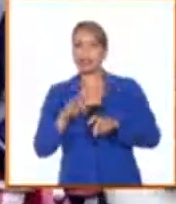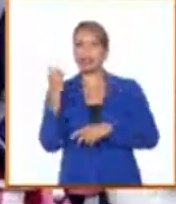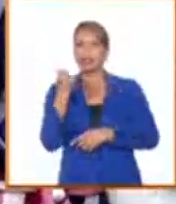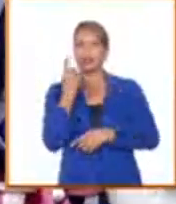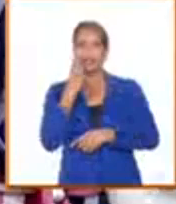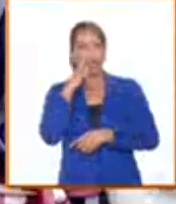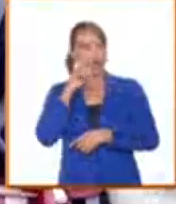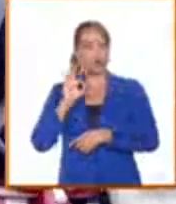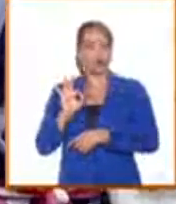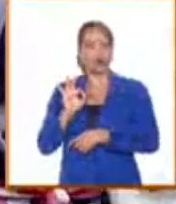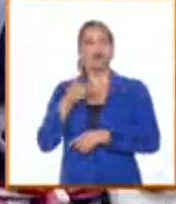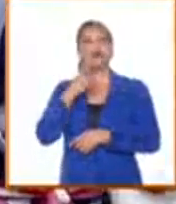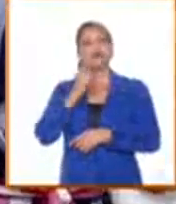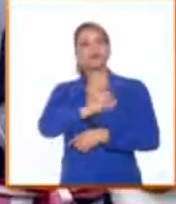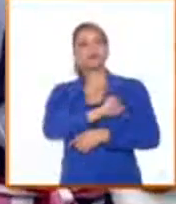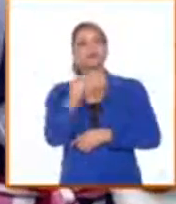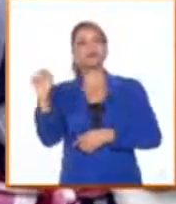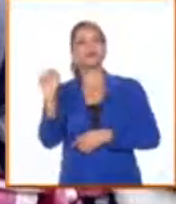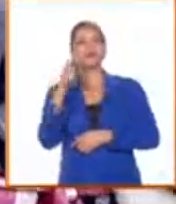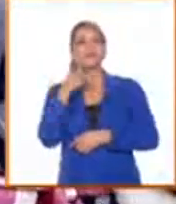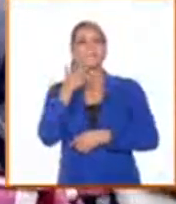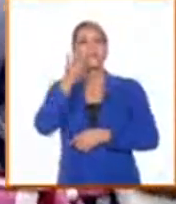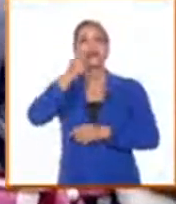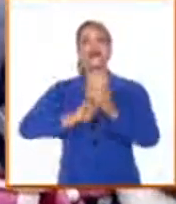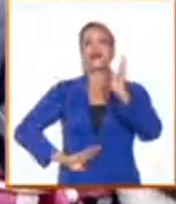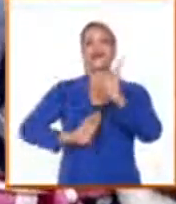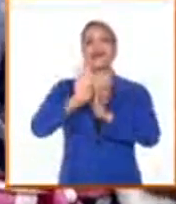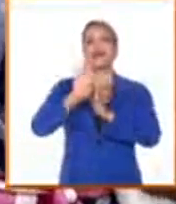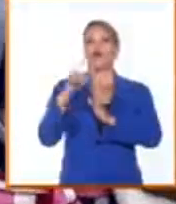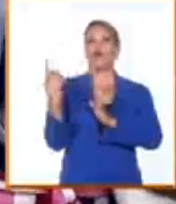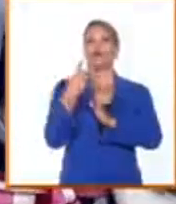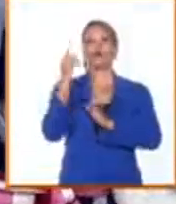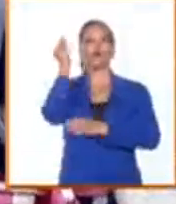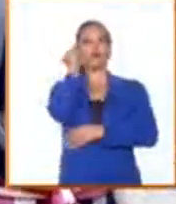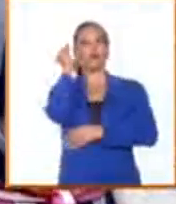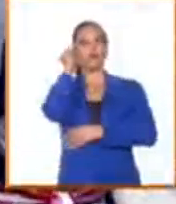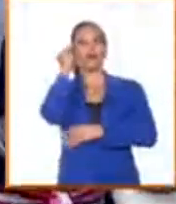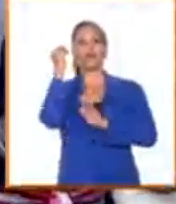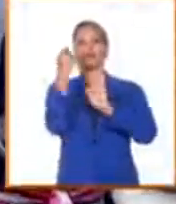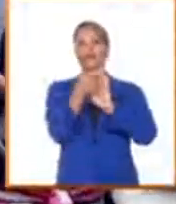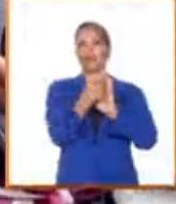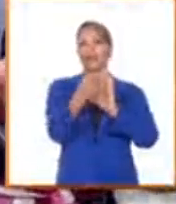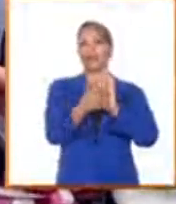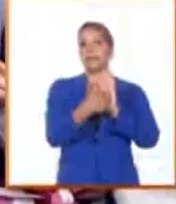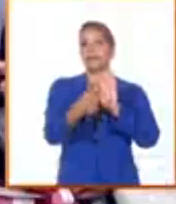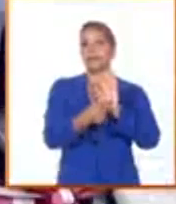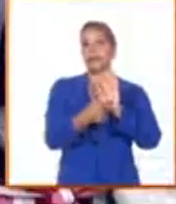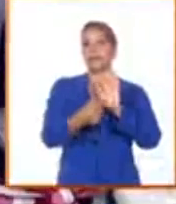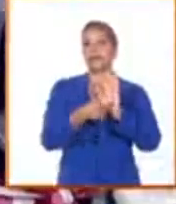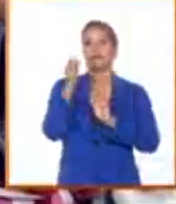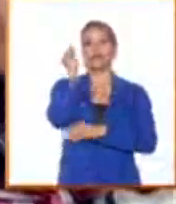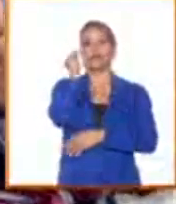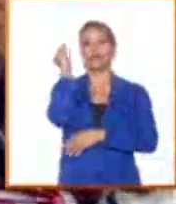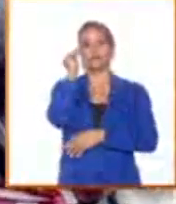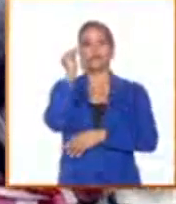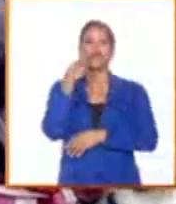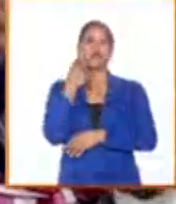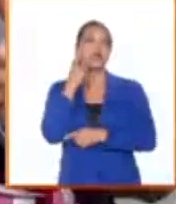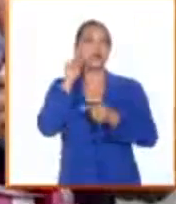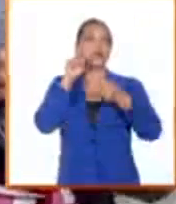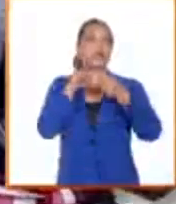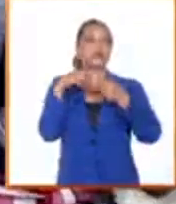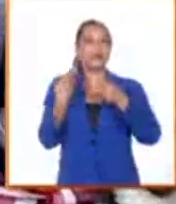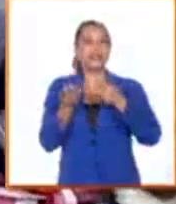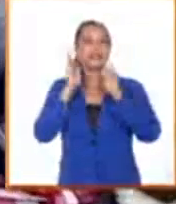No. Logrará su máximo esplendor cuando nos apropiemos de sus conceptos, de sus esencias, que solo buscan centrarse en